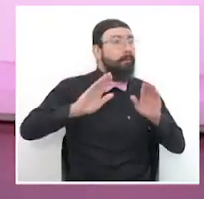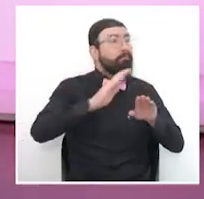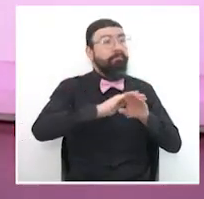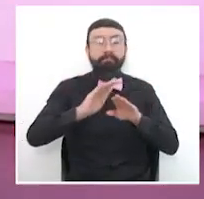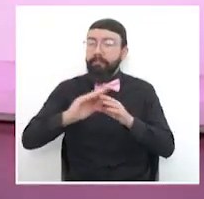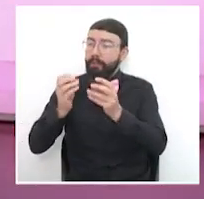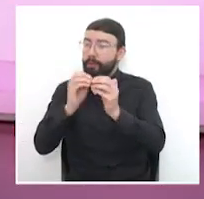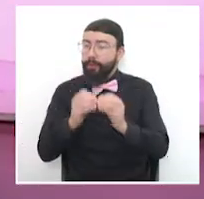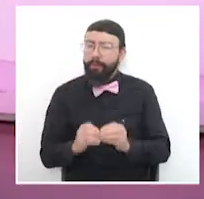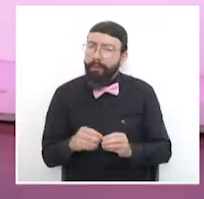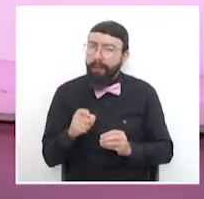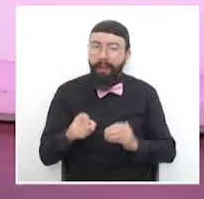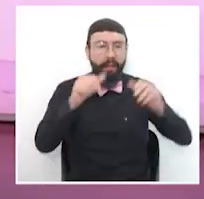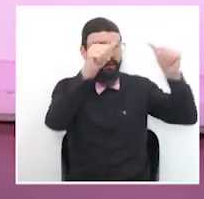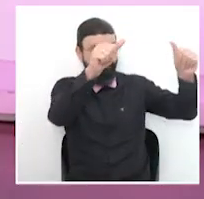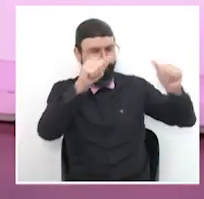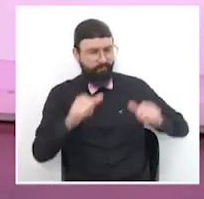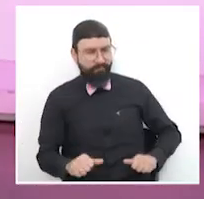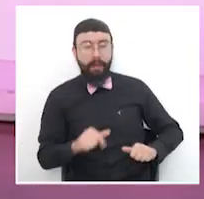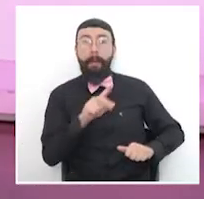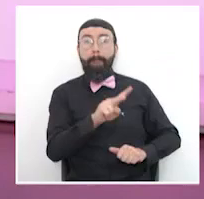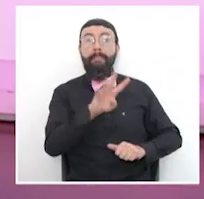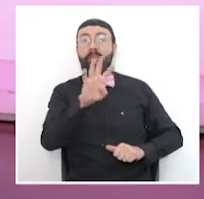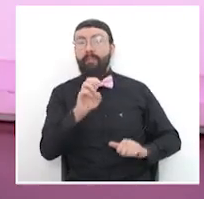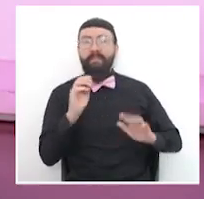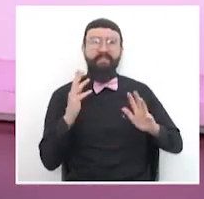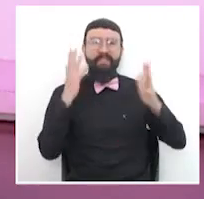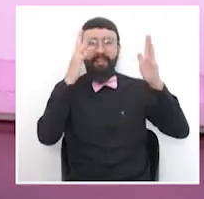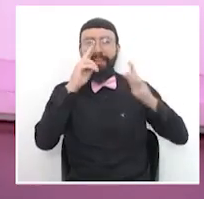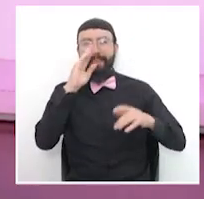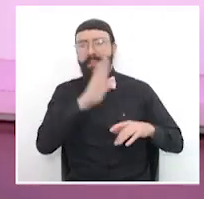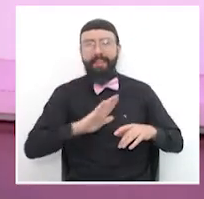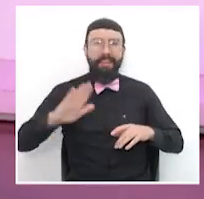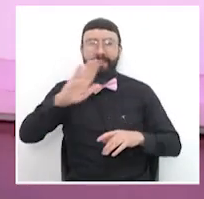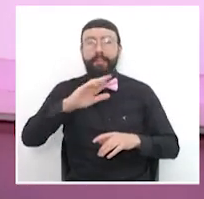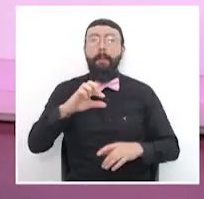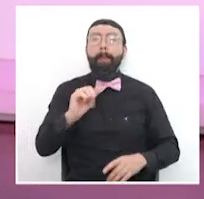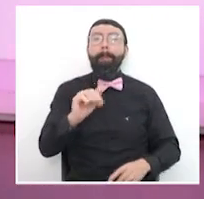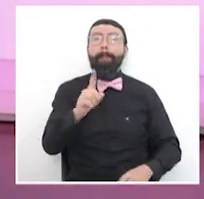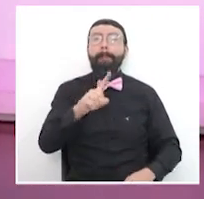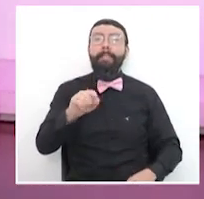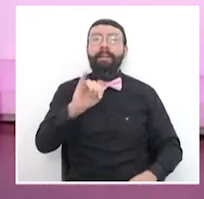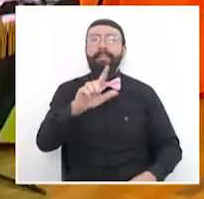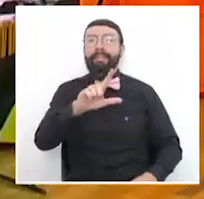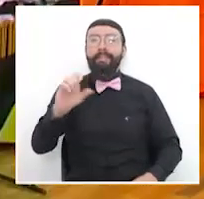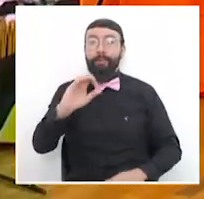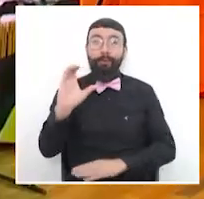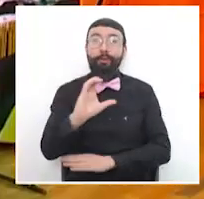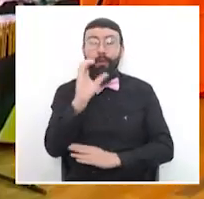del afiche de la versión 29 del Festival Nacional del Pasillo Colombiano.